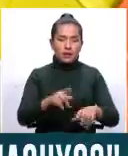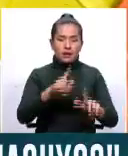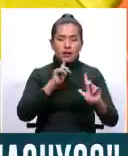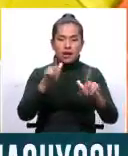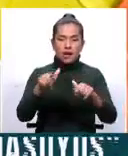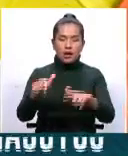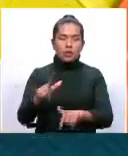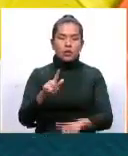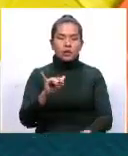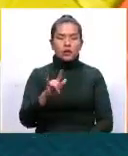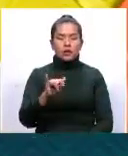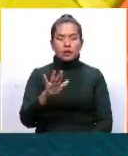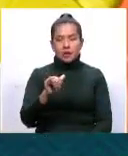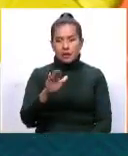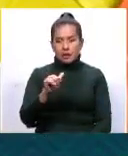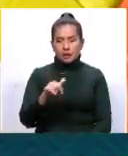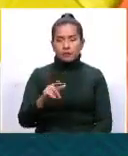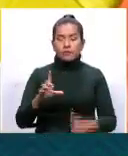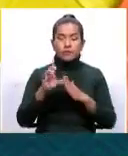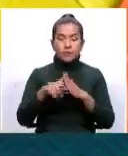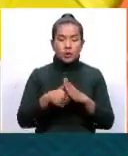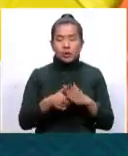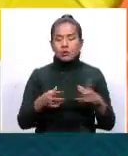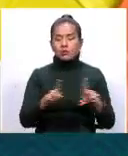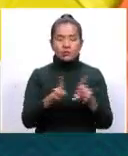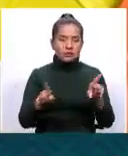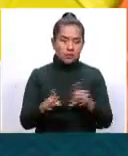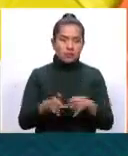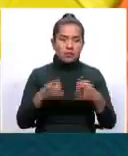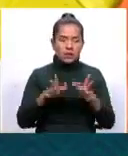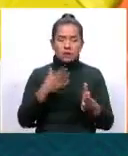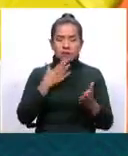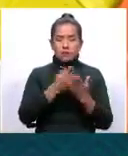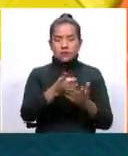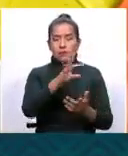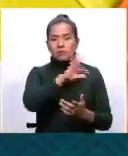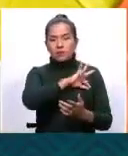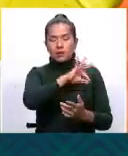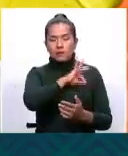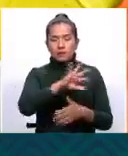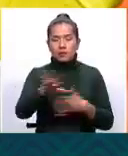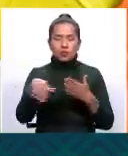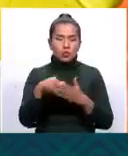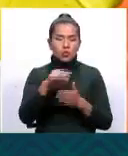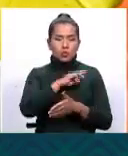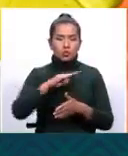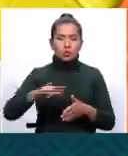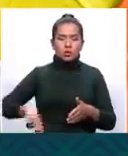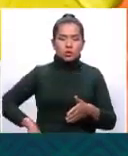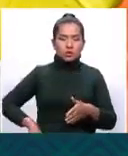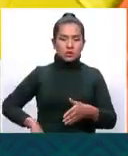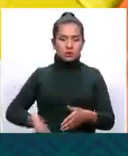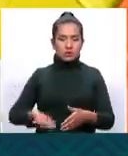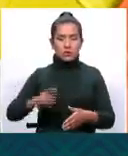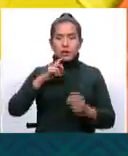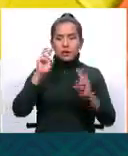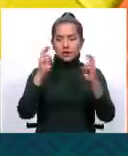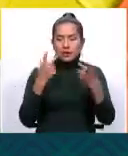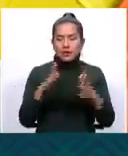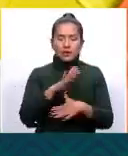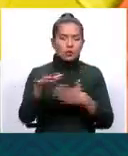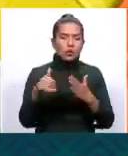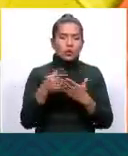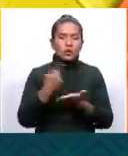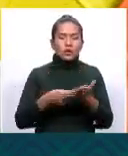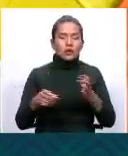Titicaca. Y, por supuesto, ahí beneficia a municipios que hacen a todo lo que